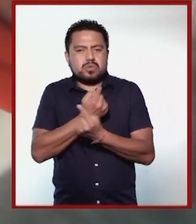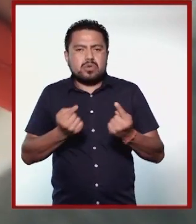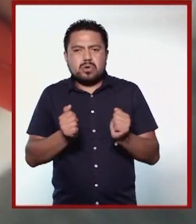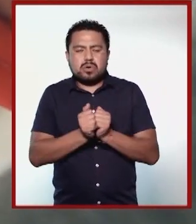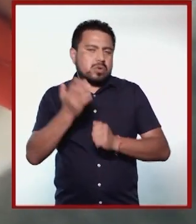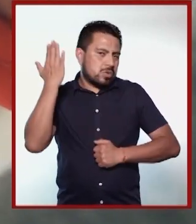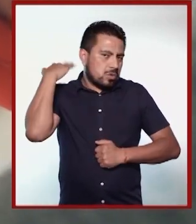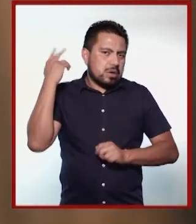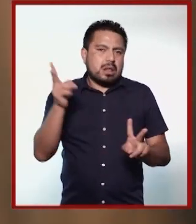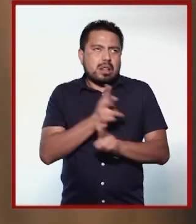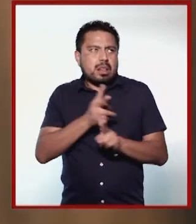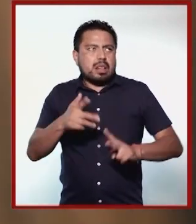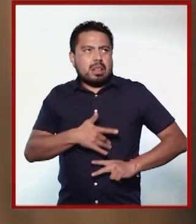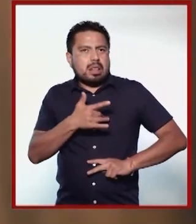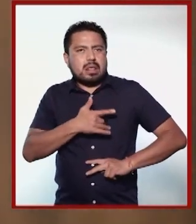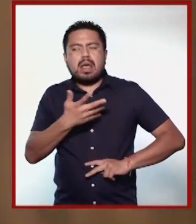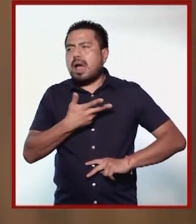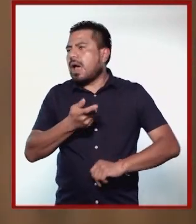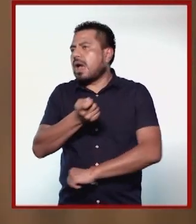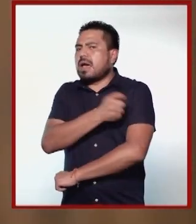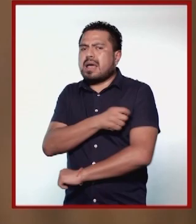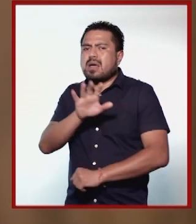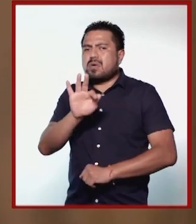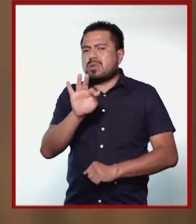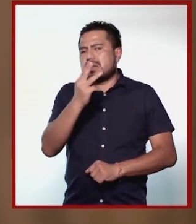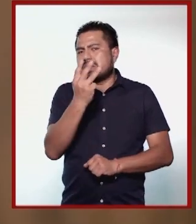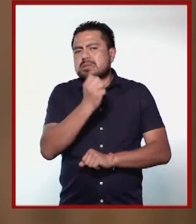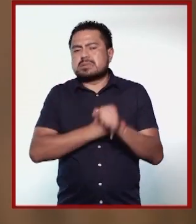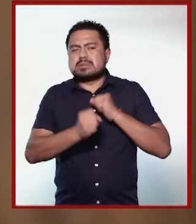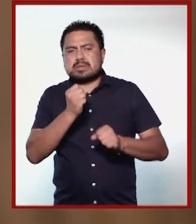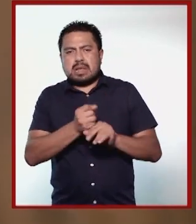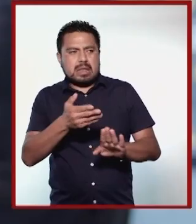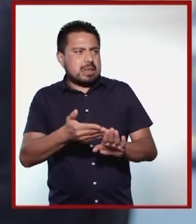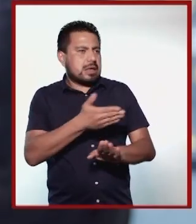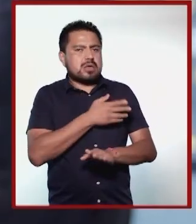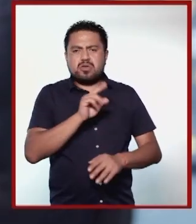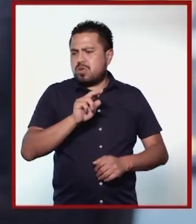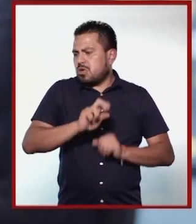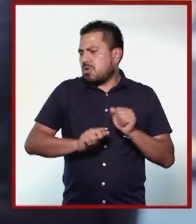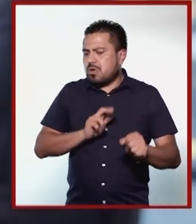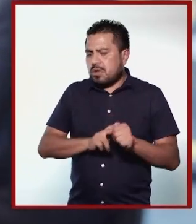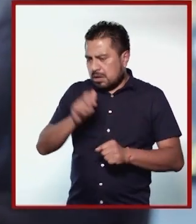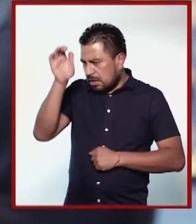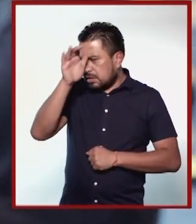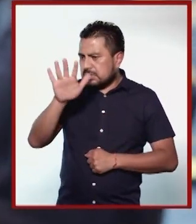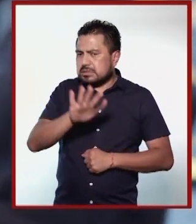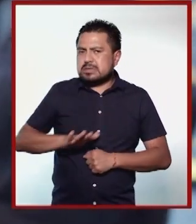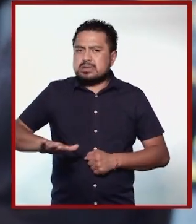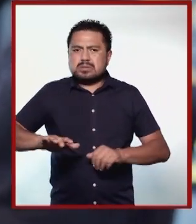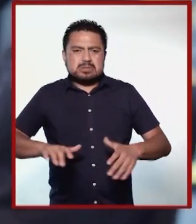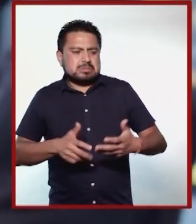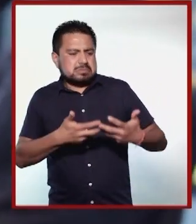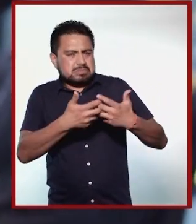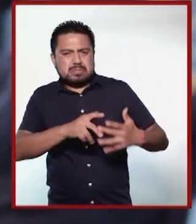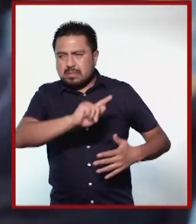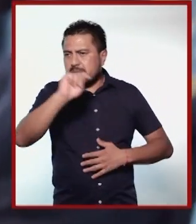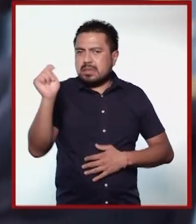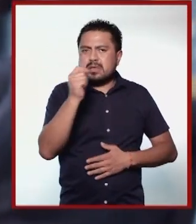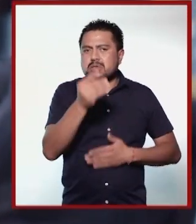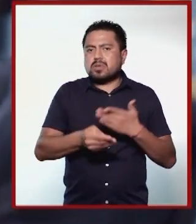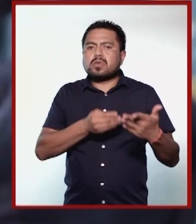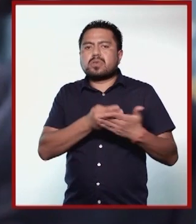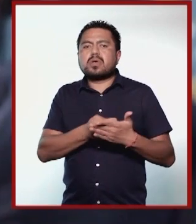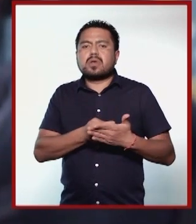neumonía, siendo que existe una vacuna desde hace 43 años. No es normal que los científicos y las compañías tecnológicas ofrecieran